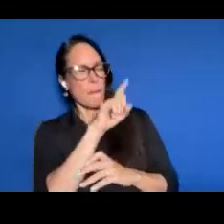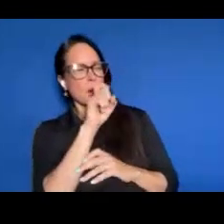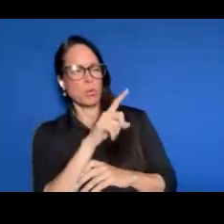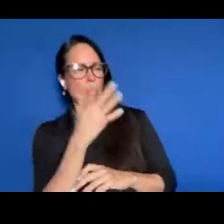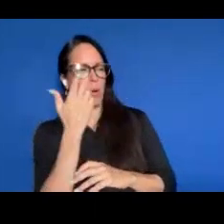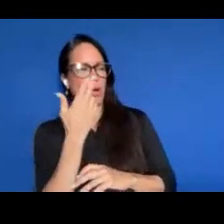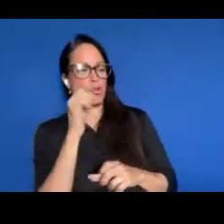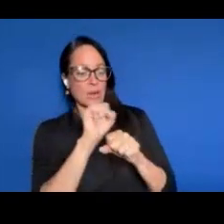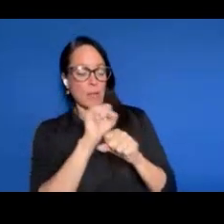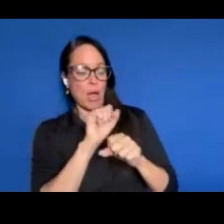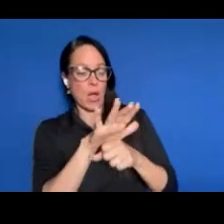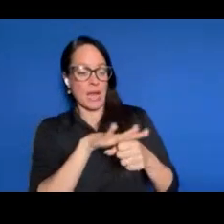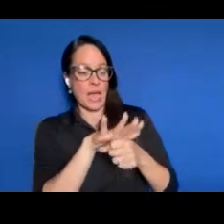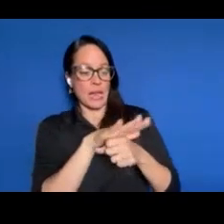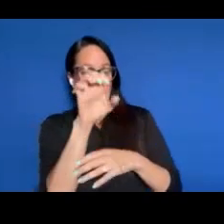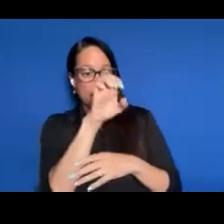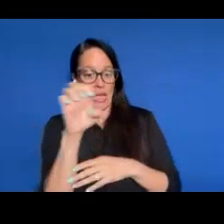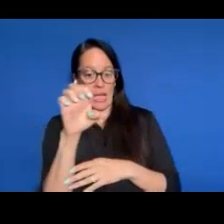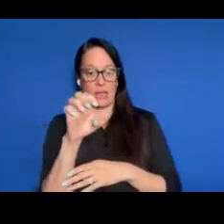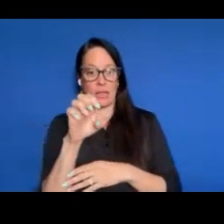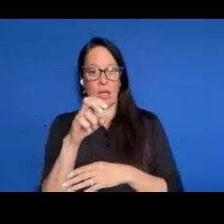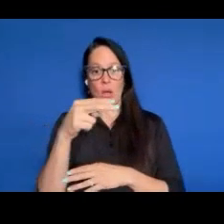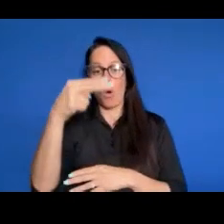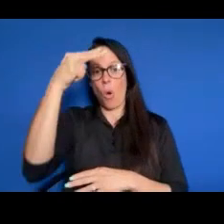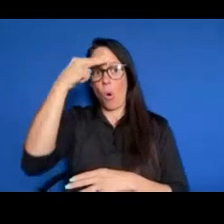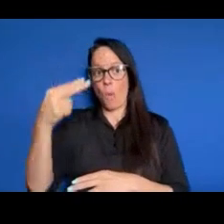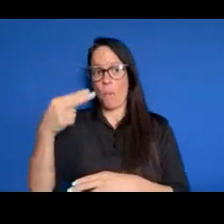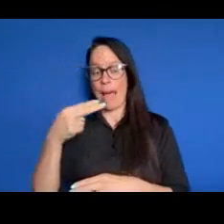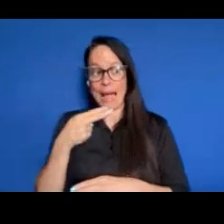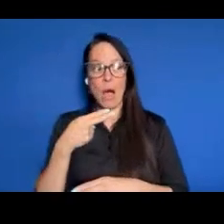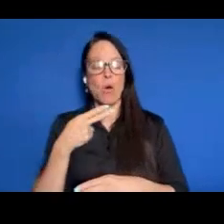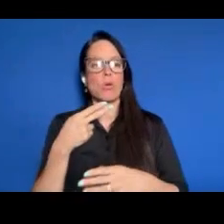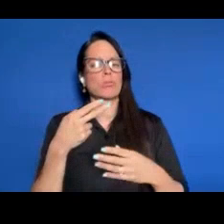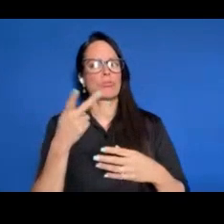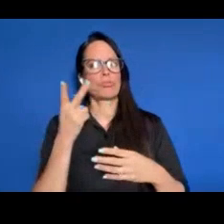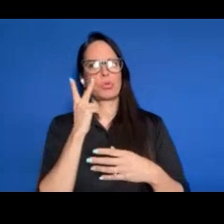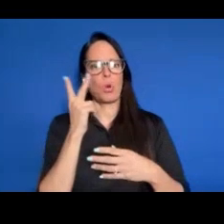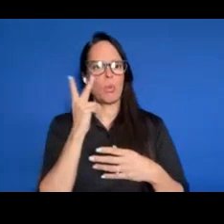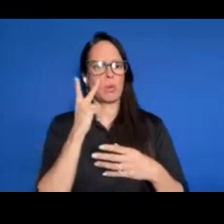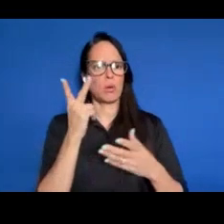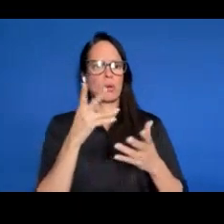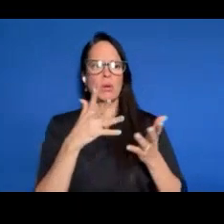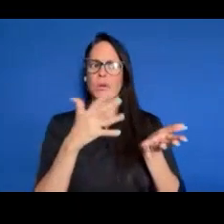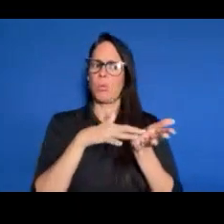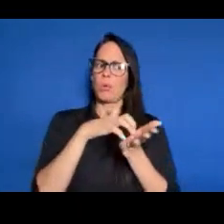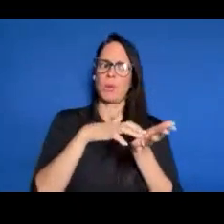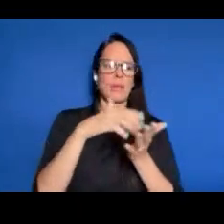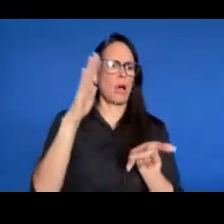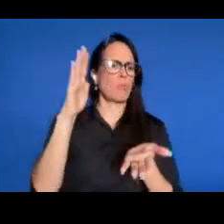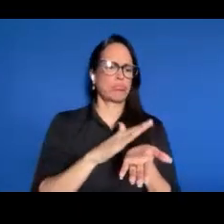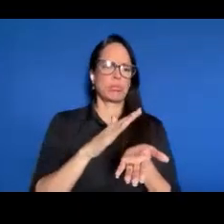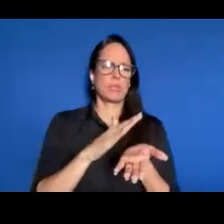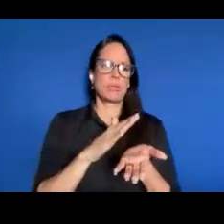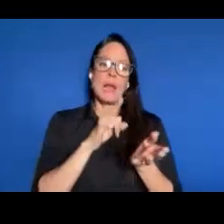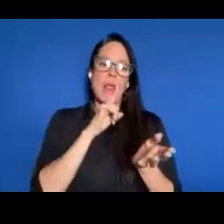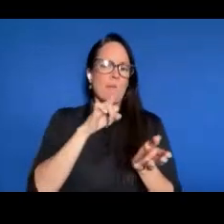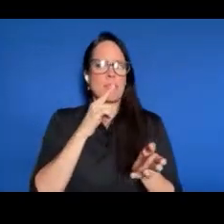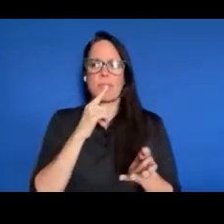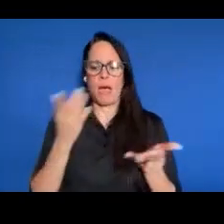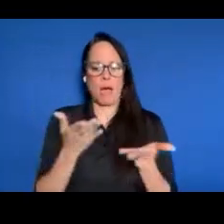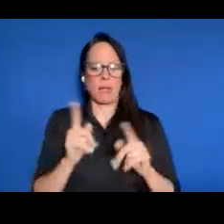este y veo un Macao con baja vulnerabilidad y sí, mi realidad es otra. Claro, claro. Cuando estamos trabajando con